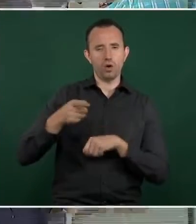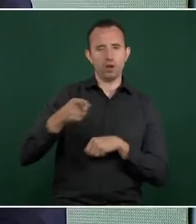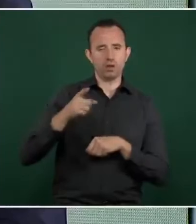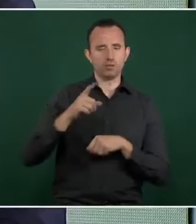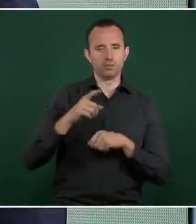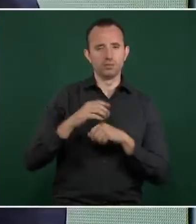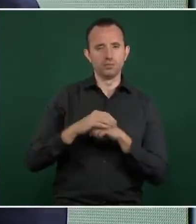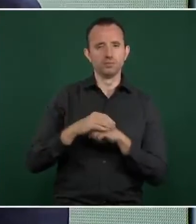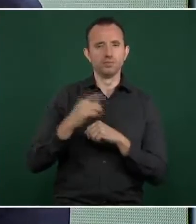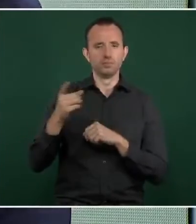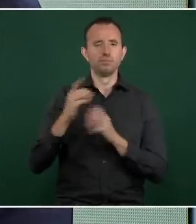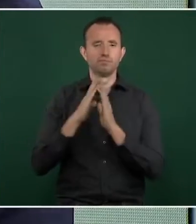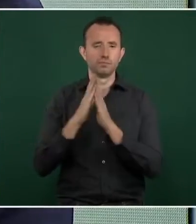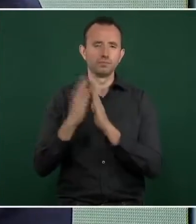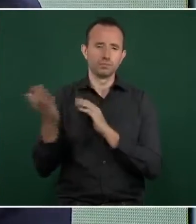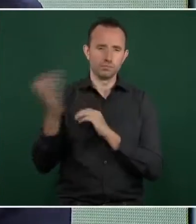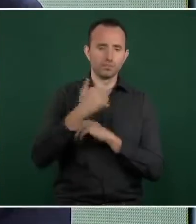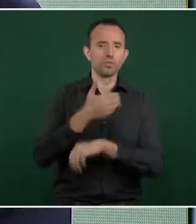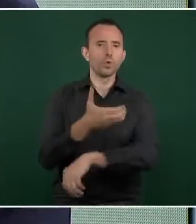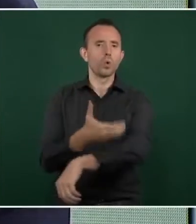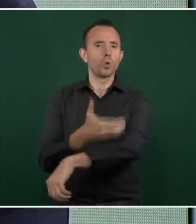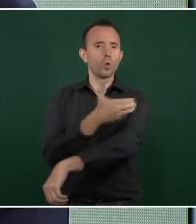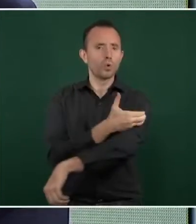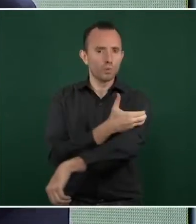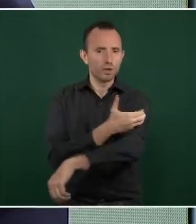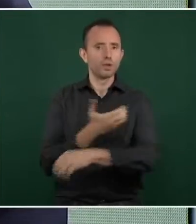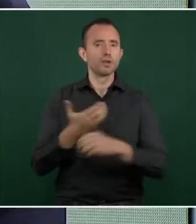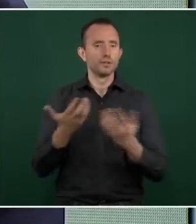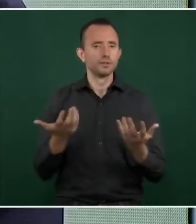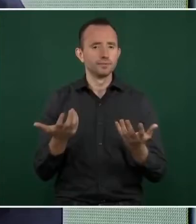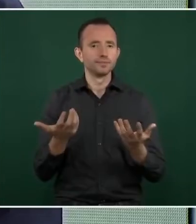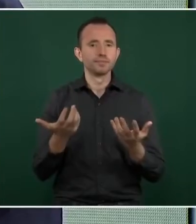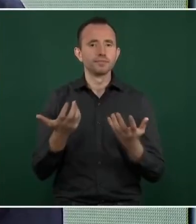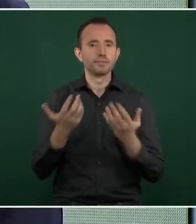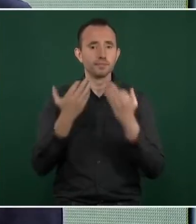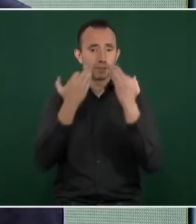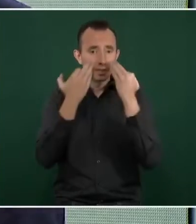Y una vez que se constate de que tienen el equipo,